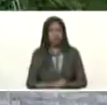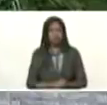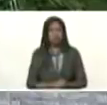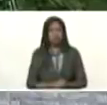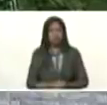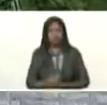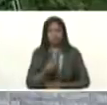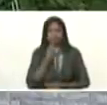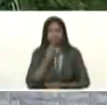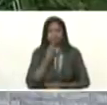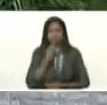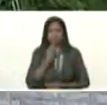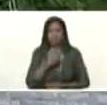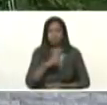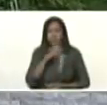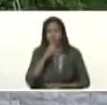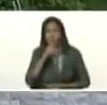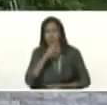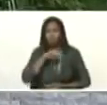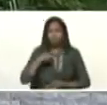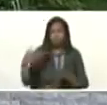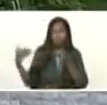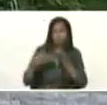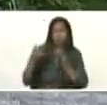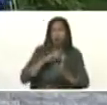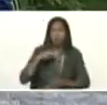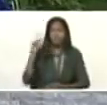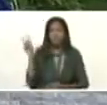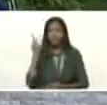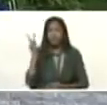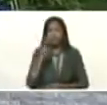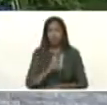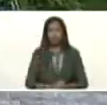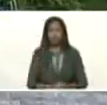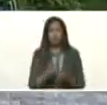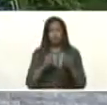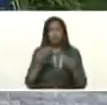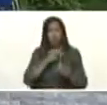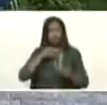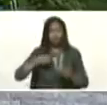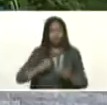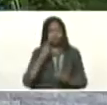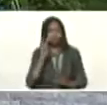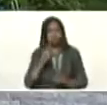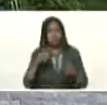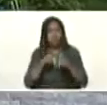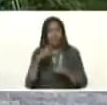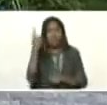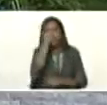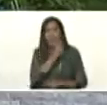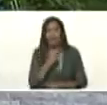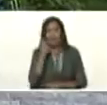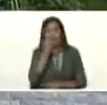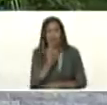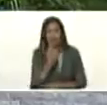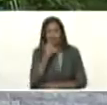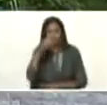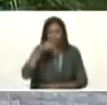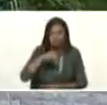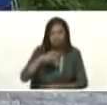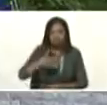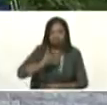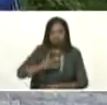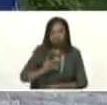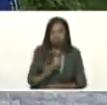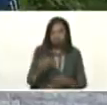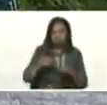vulgar contra Venezuela. De todo esto puedo resaltar la cara de asco de Trump. Sentía